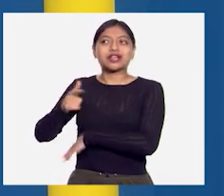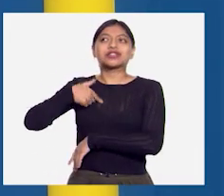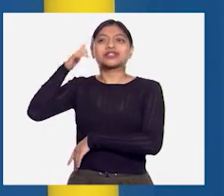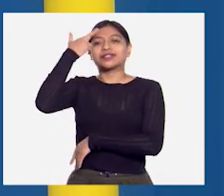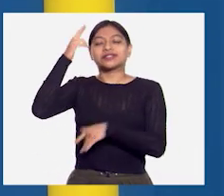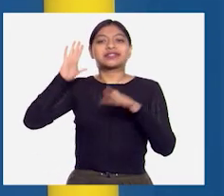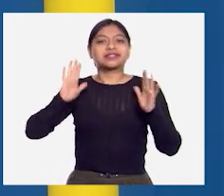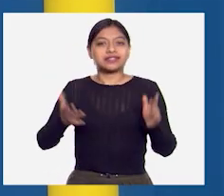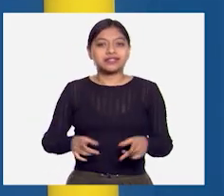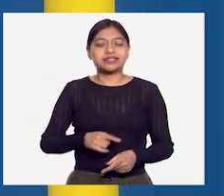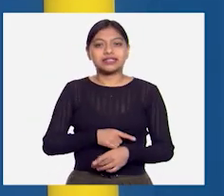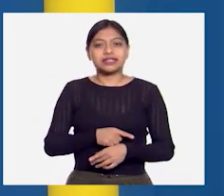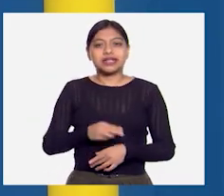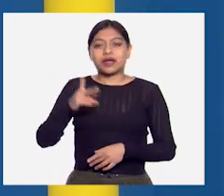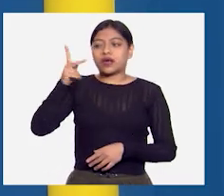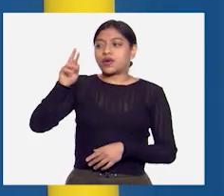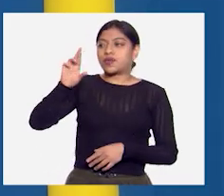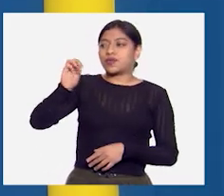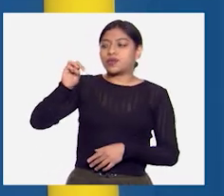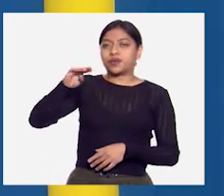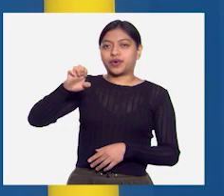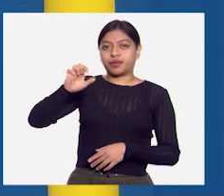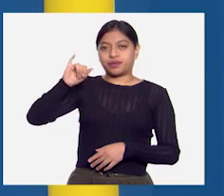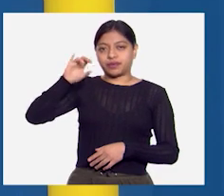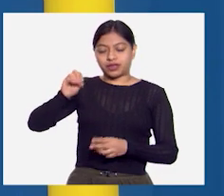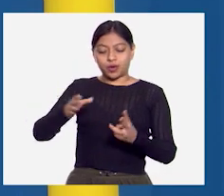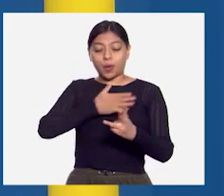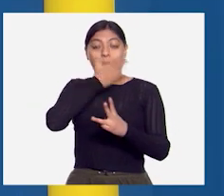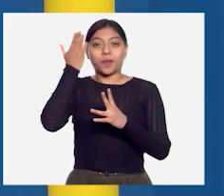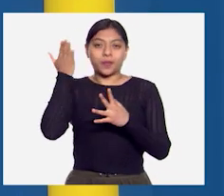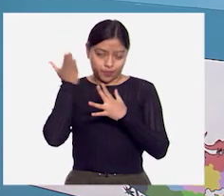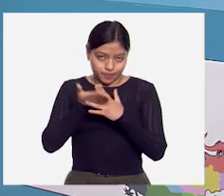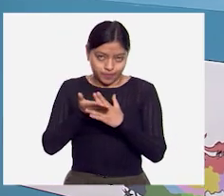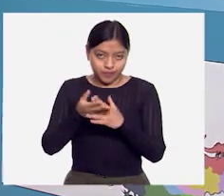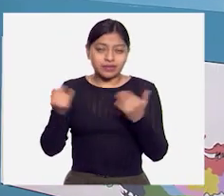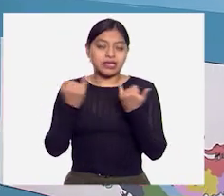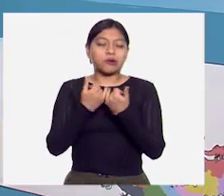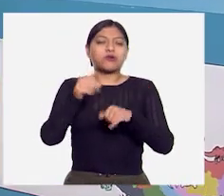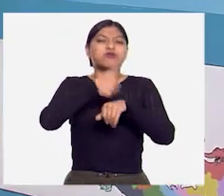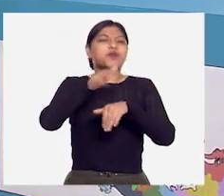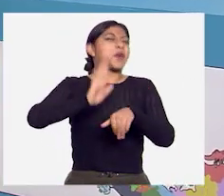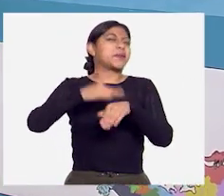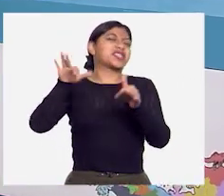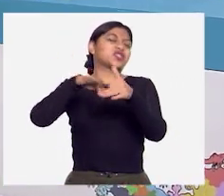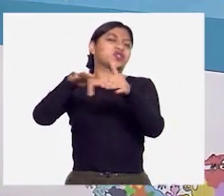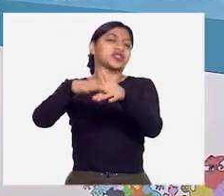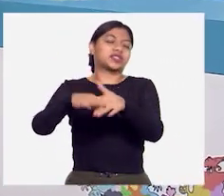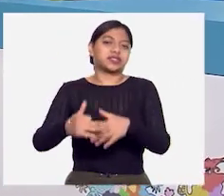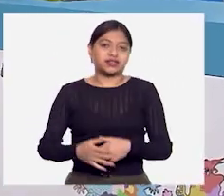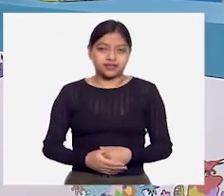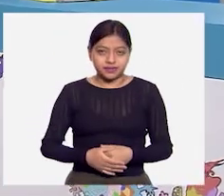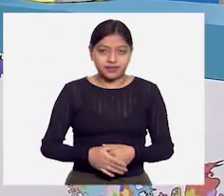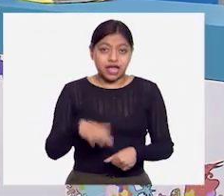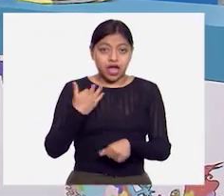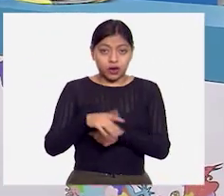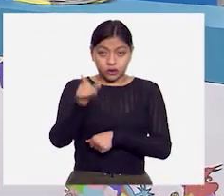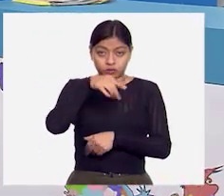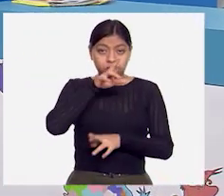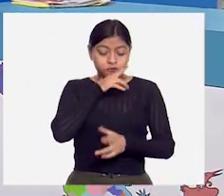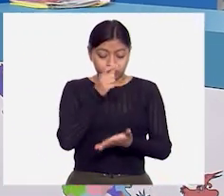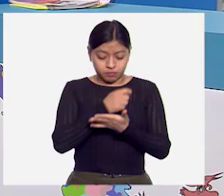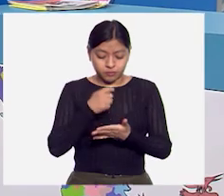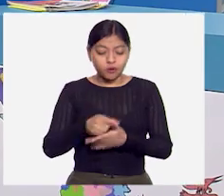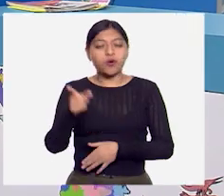tema de la media aritmética, la mediana y la moda. Al resolver el desafío, esperamos que